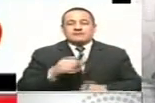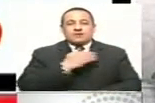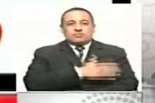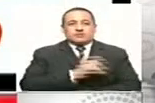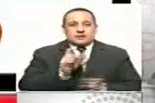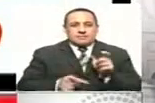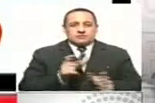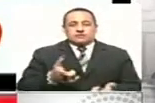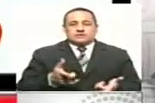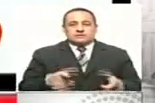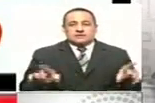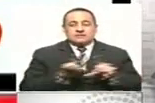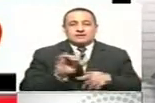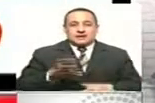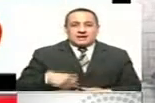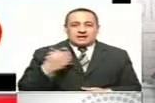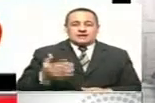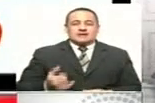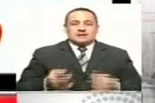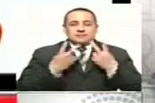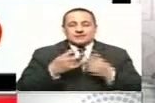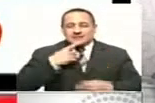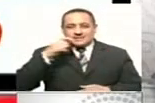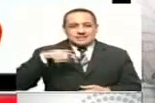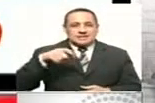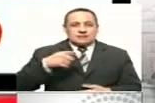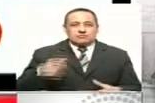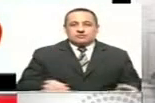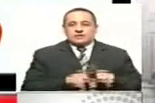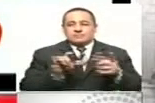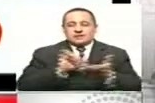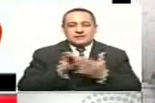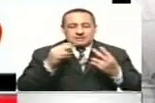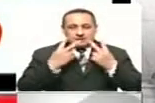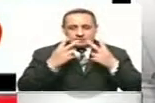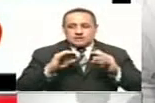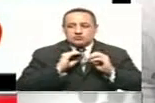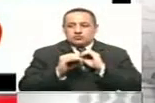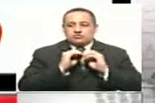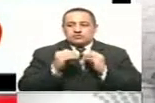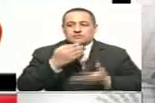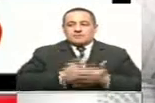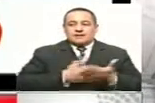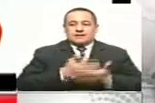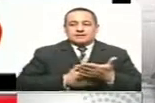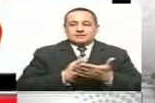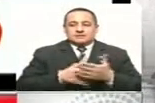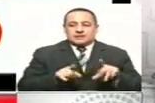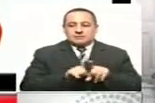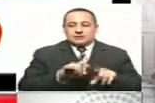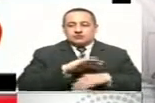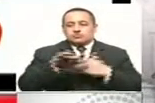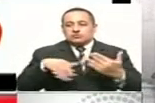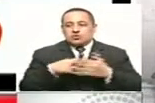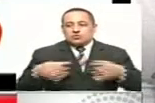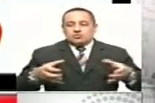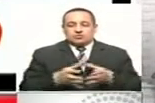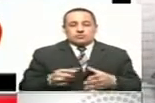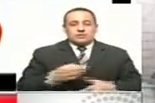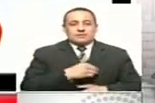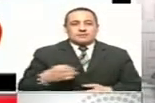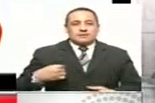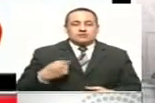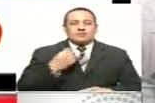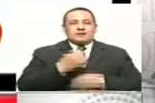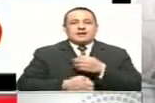población. Ahí estamos también invirtiendo varios recursos. También el sector PCM para el